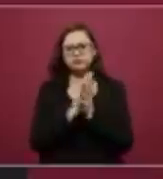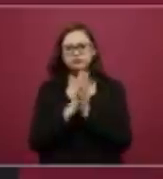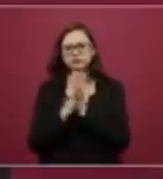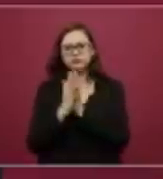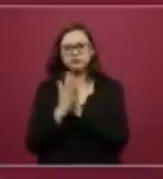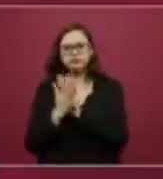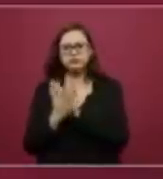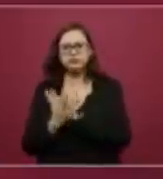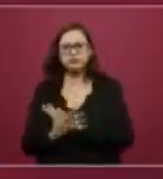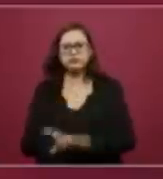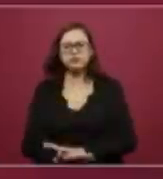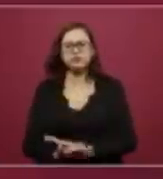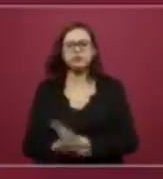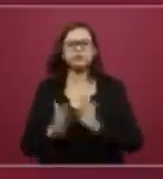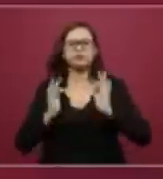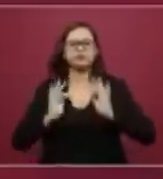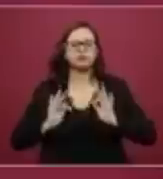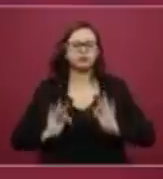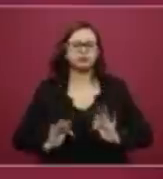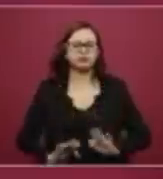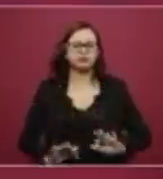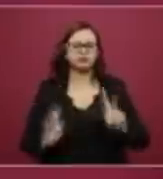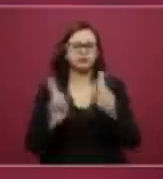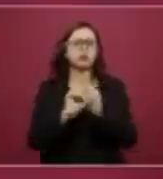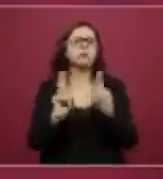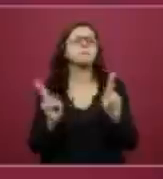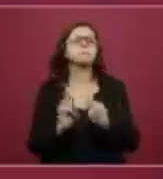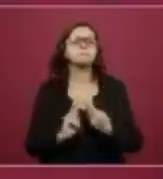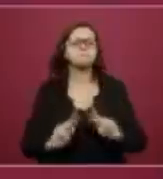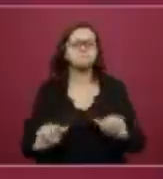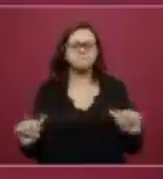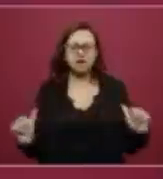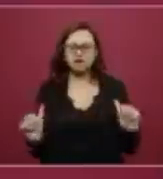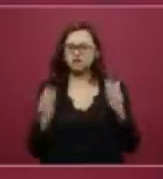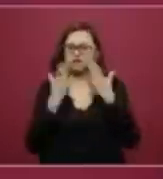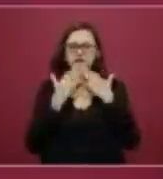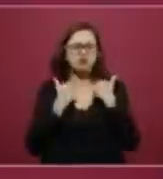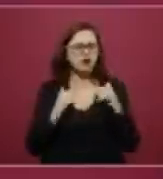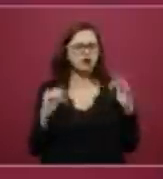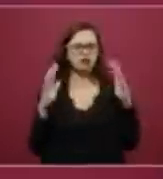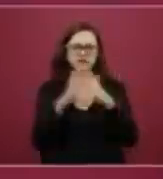se están llevando a cabo de manera pacífica, sin violencia.